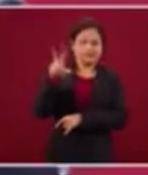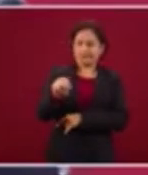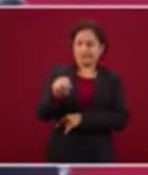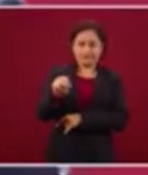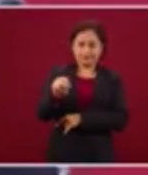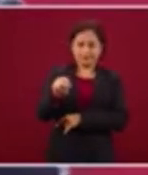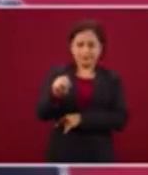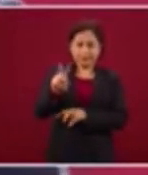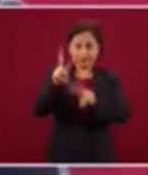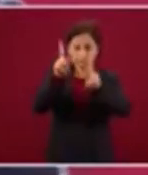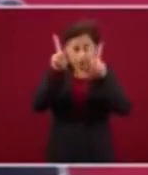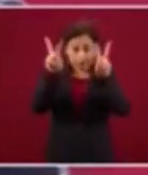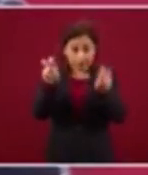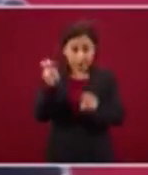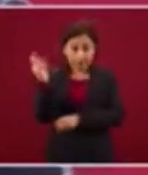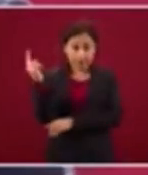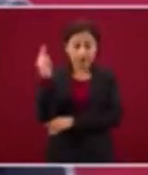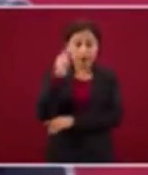comenzó